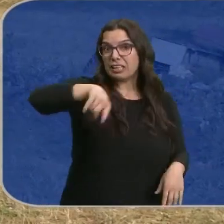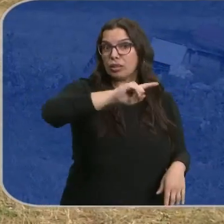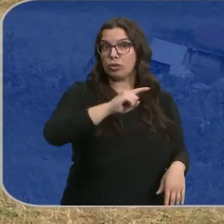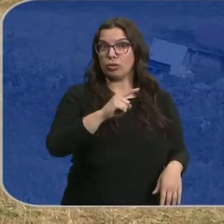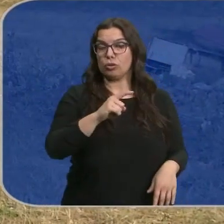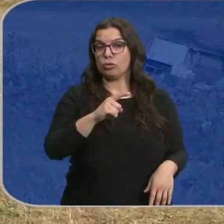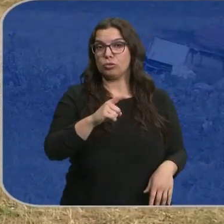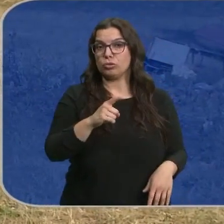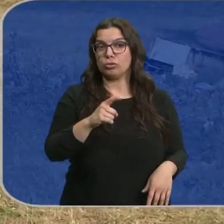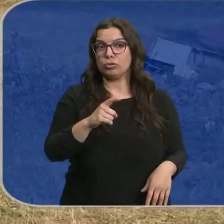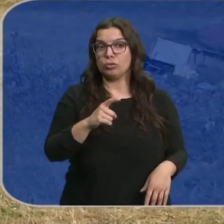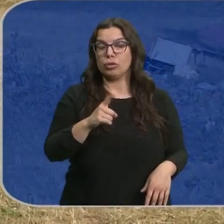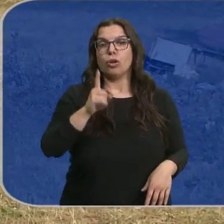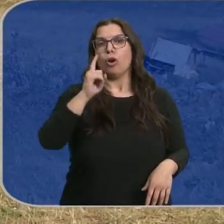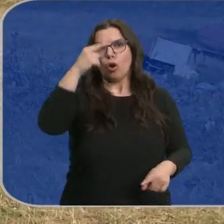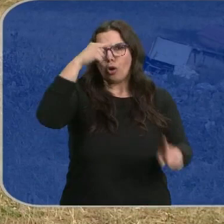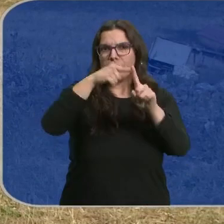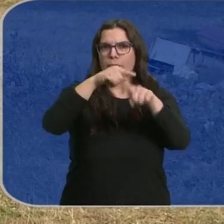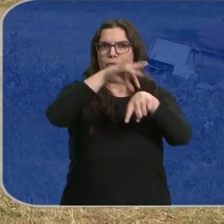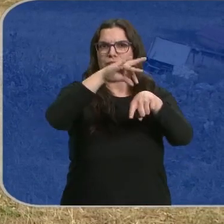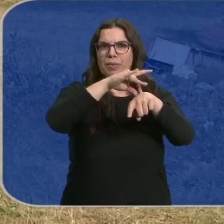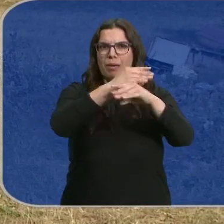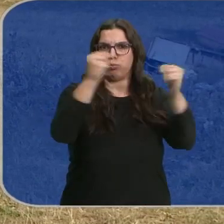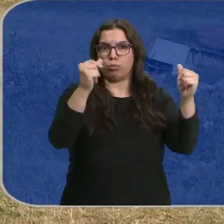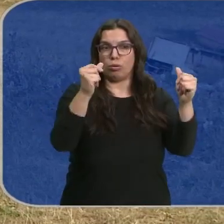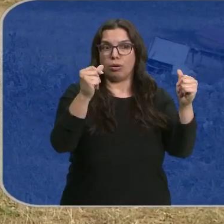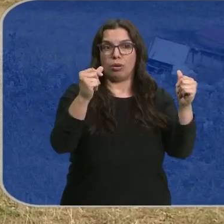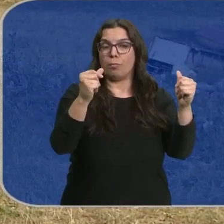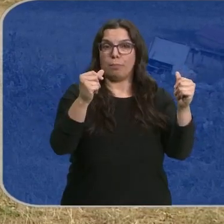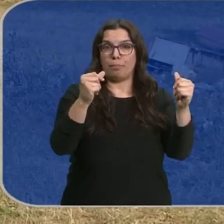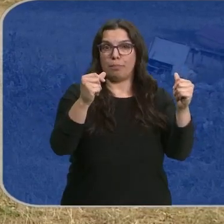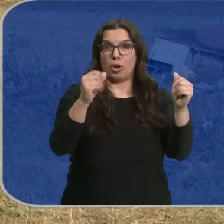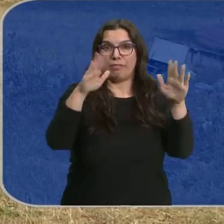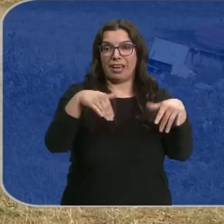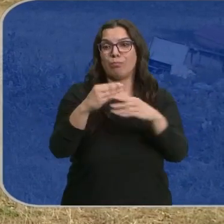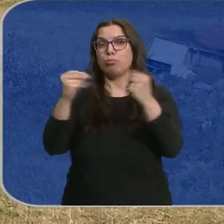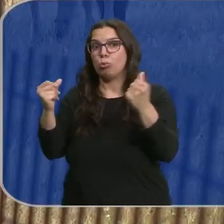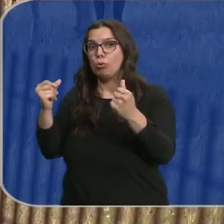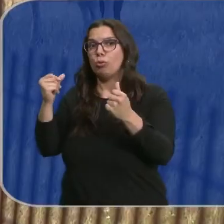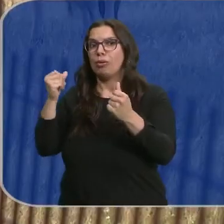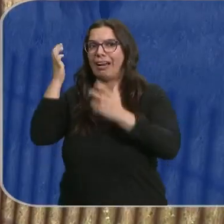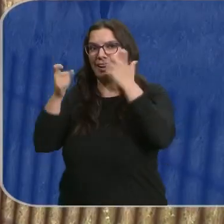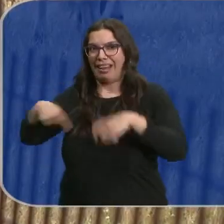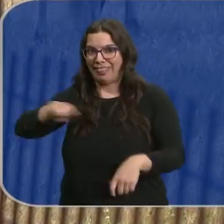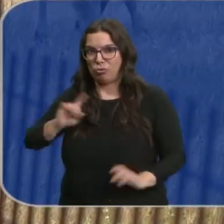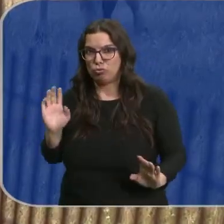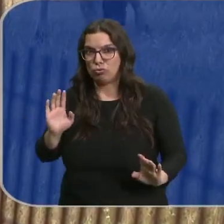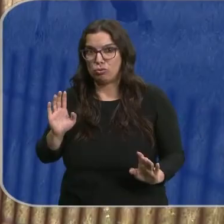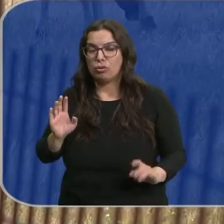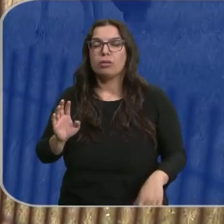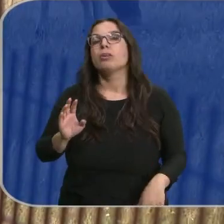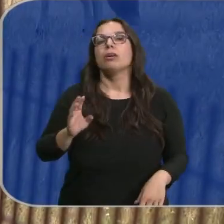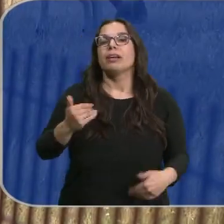están basados solo en la erradicación de la enfermedad, y lo que no van a erradicar es la enfermedad, van a erradicar a los ganaderos y a las vacas. Y a la pregunta de si hay que